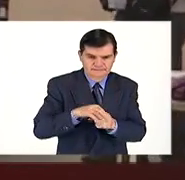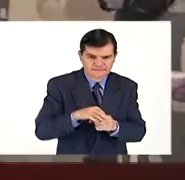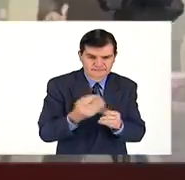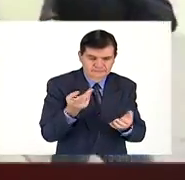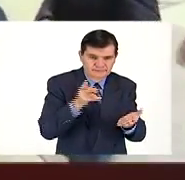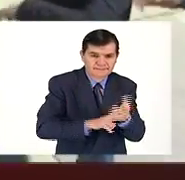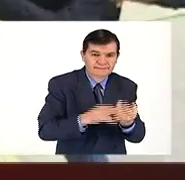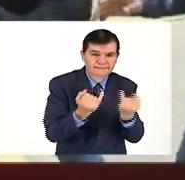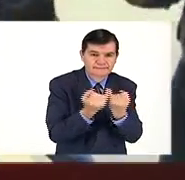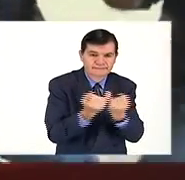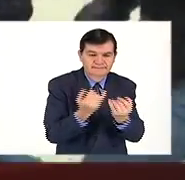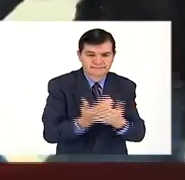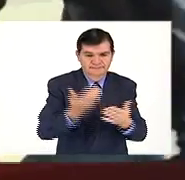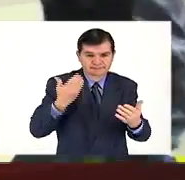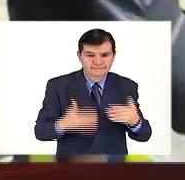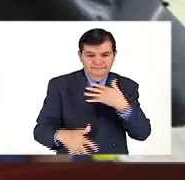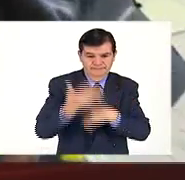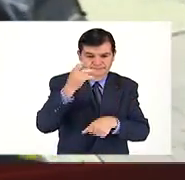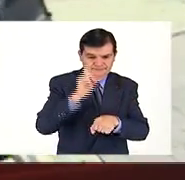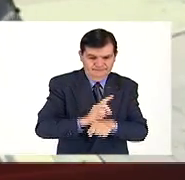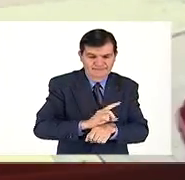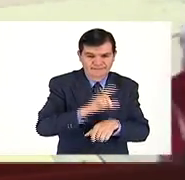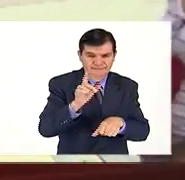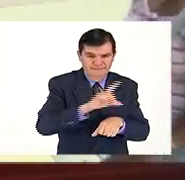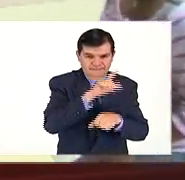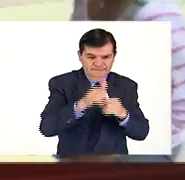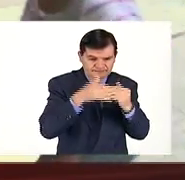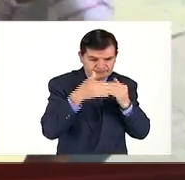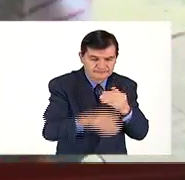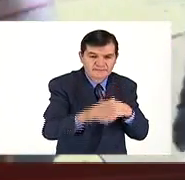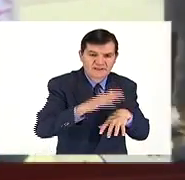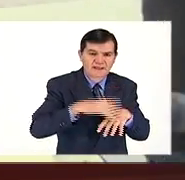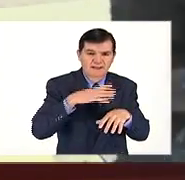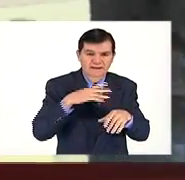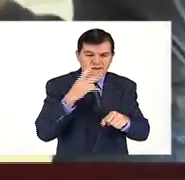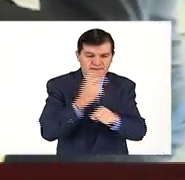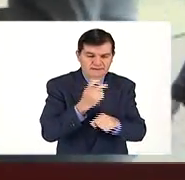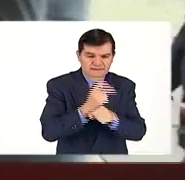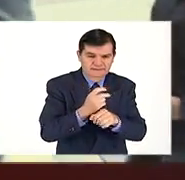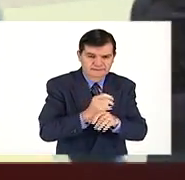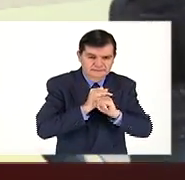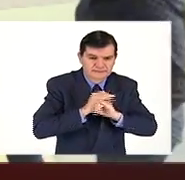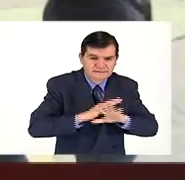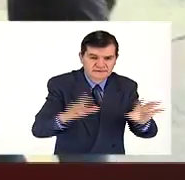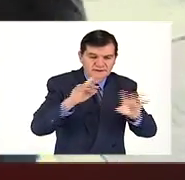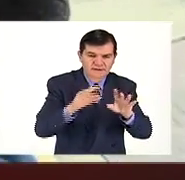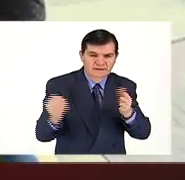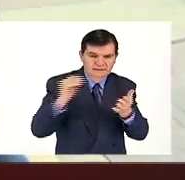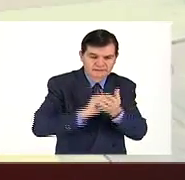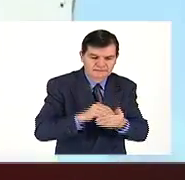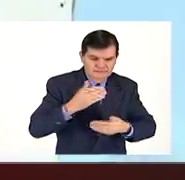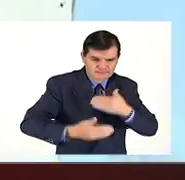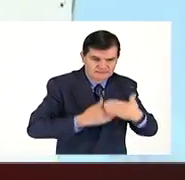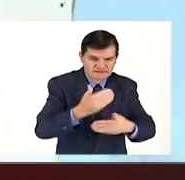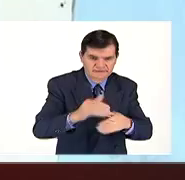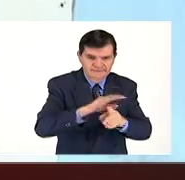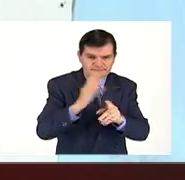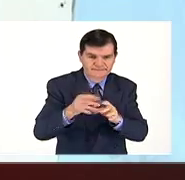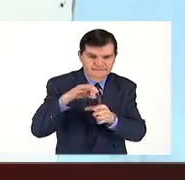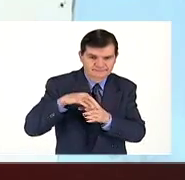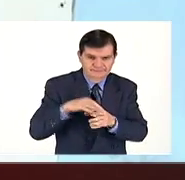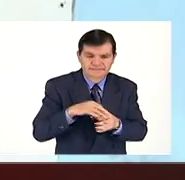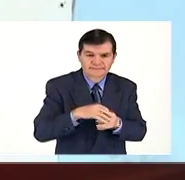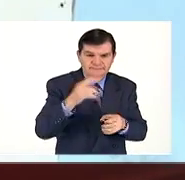Además, está previsto que 15 días después de las parlamentarias, UNASUR presente el informe definitivo sobre el proceso comicial.